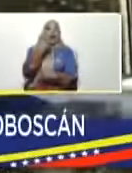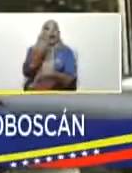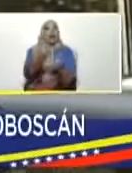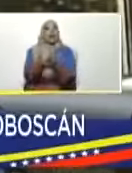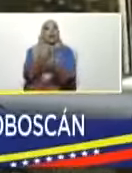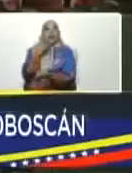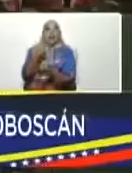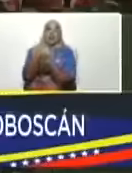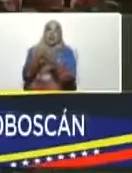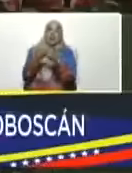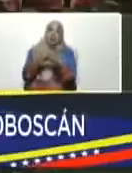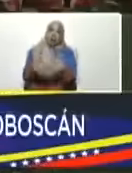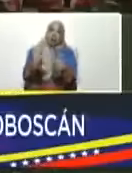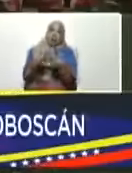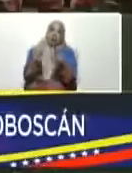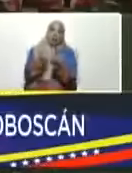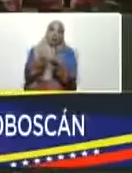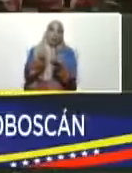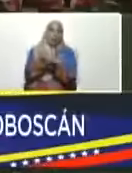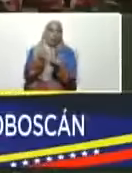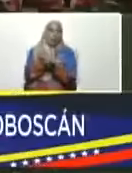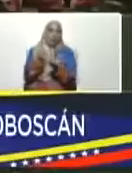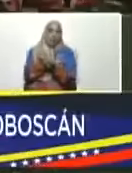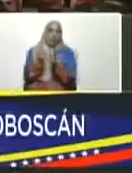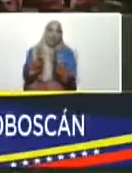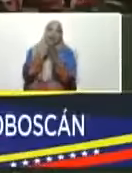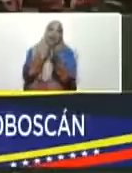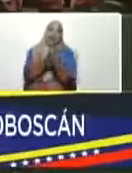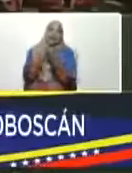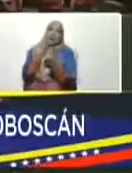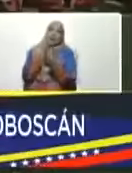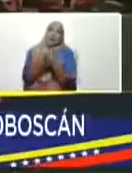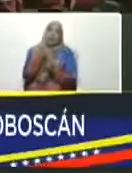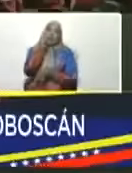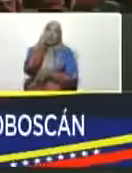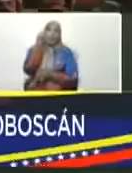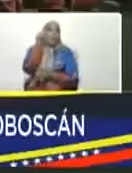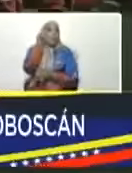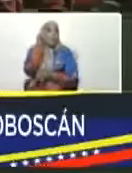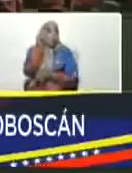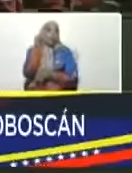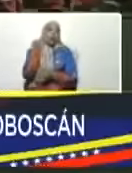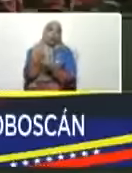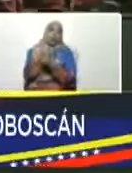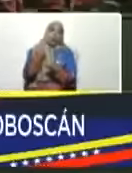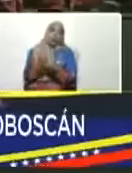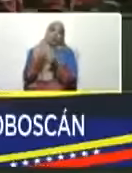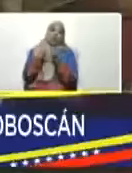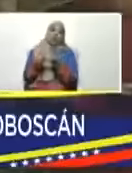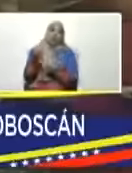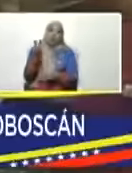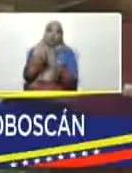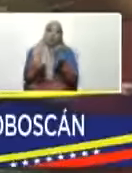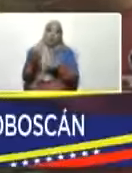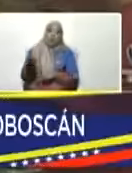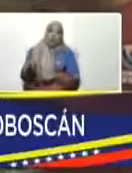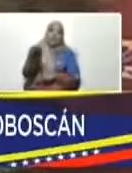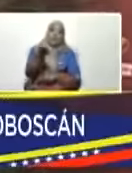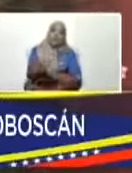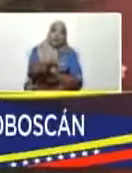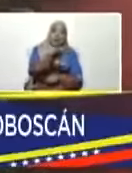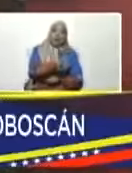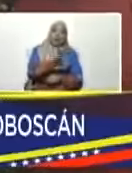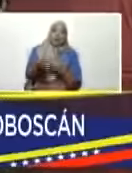Chevron, muchas gracias a los trabajadores, a las trabajadoras, y seguimos en peregrinación sagrada